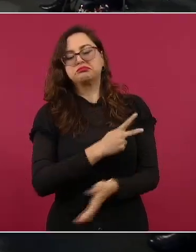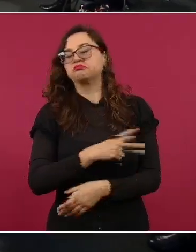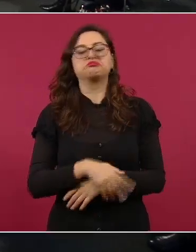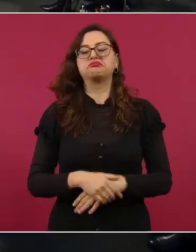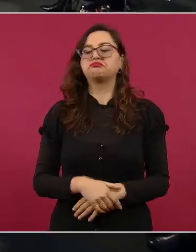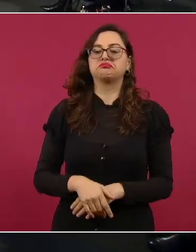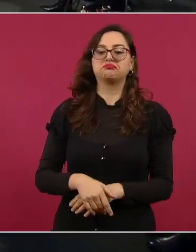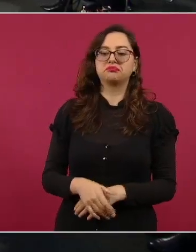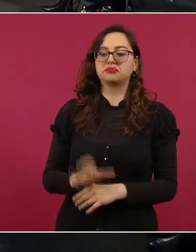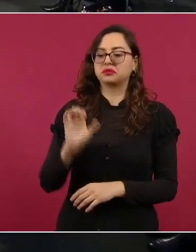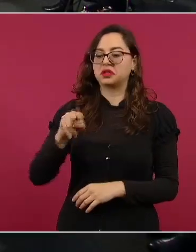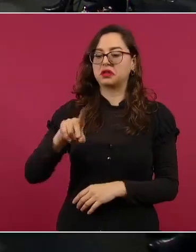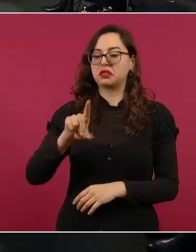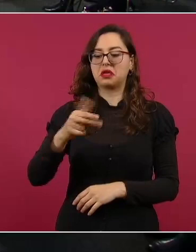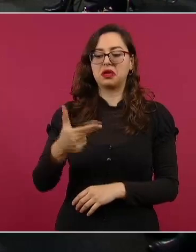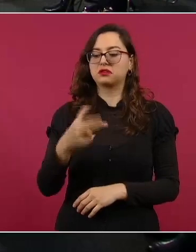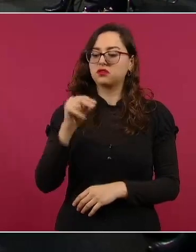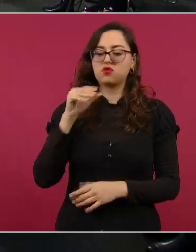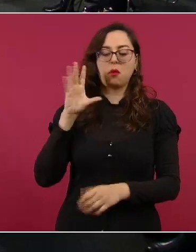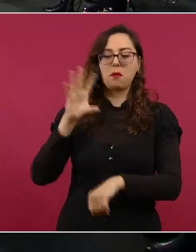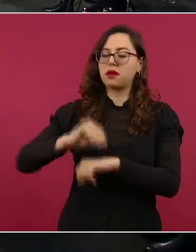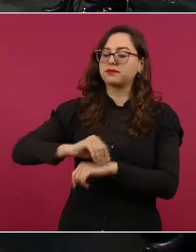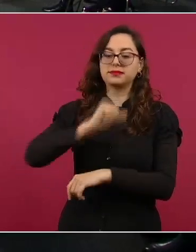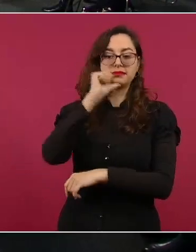Comisión Nacional de los Derechos Humanos.